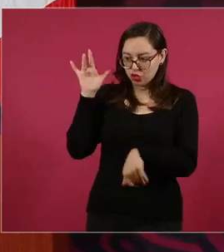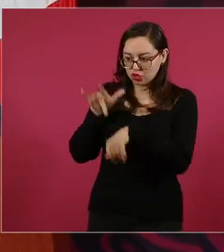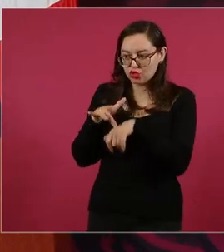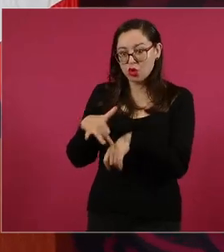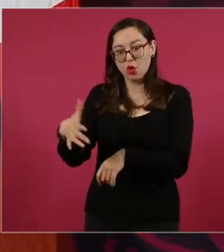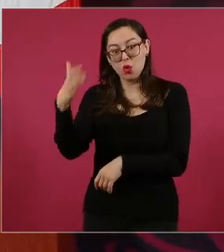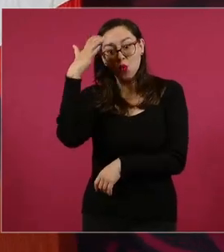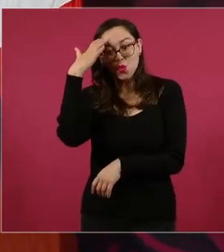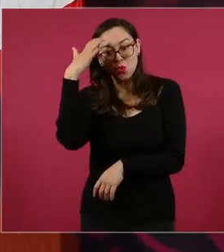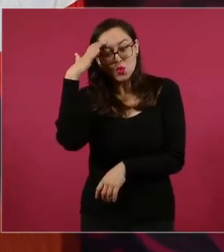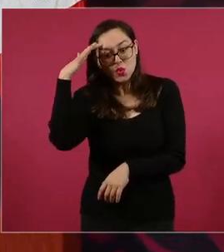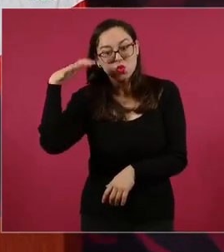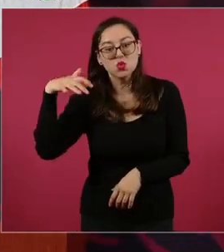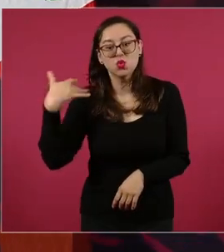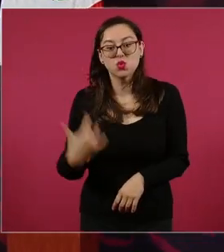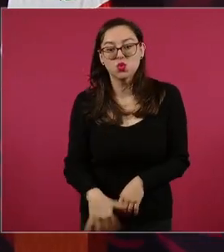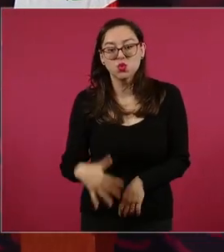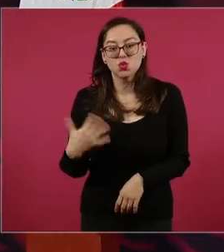único,